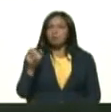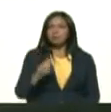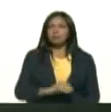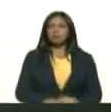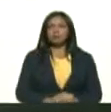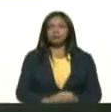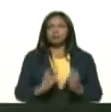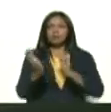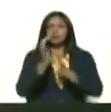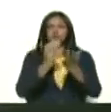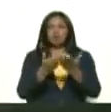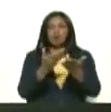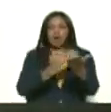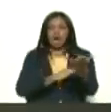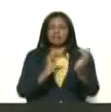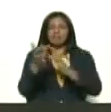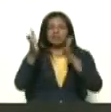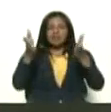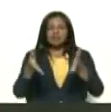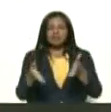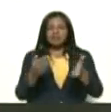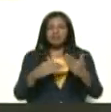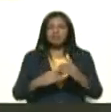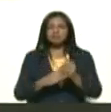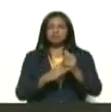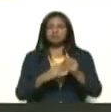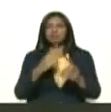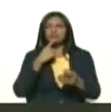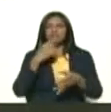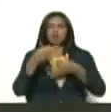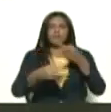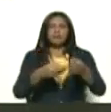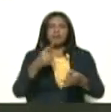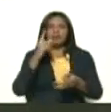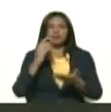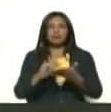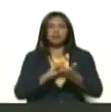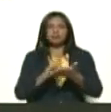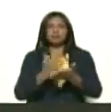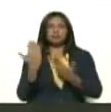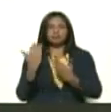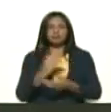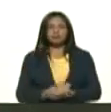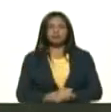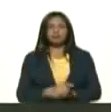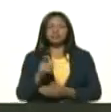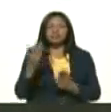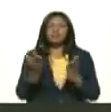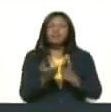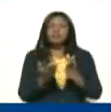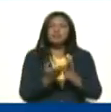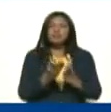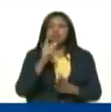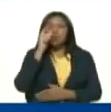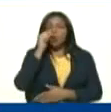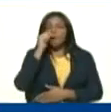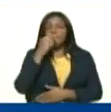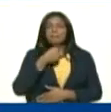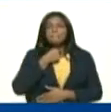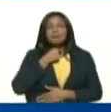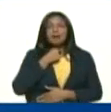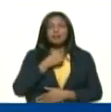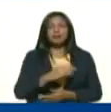Jesús antes del cristianismo. ¿Qué me dices de este libro, Numa? Ese es un estudio del padre Nolan, ya